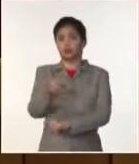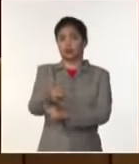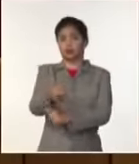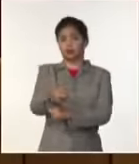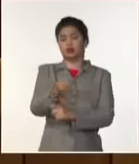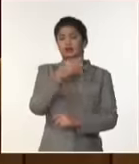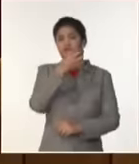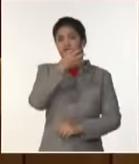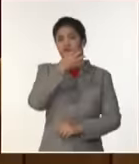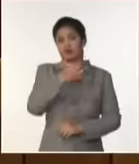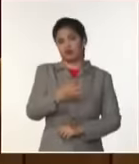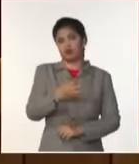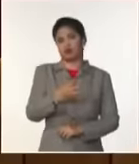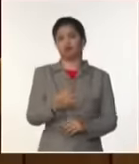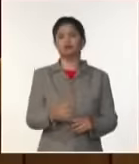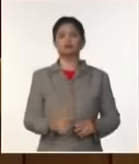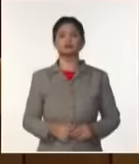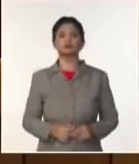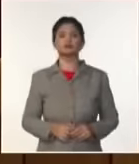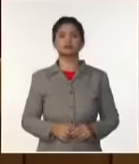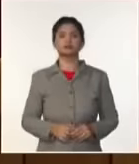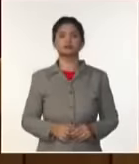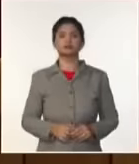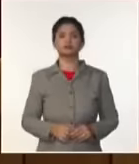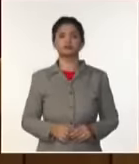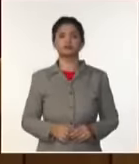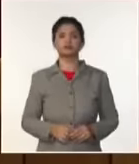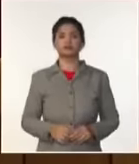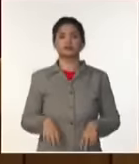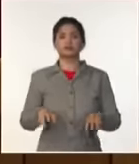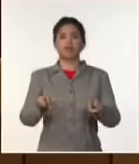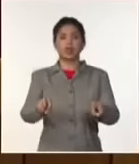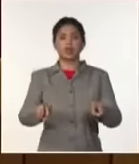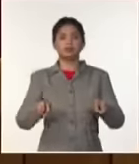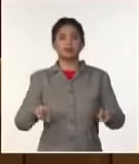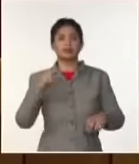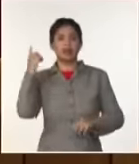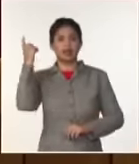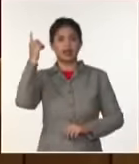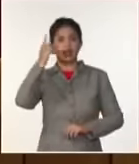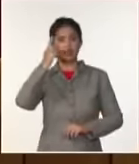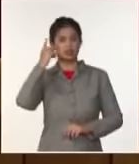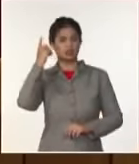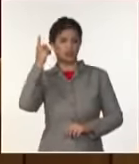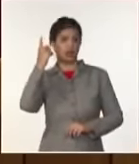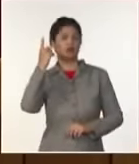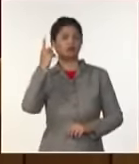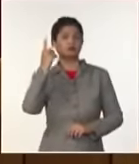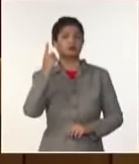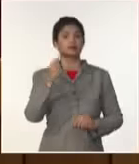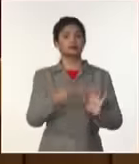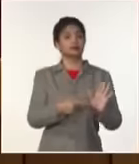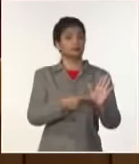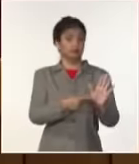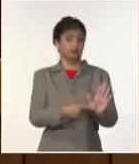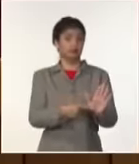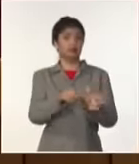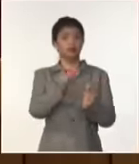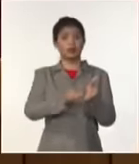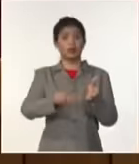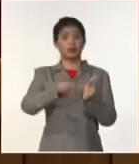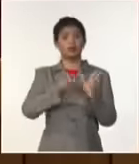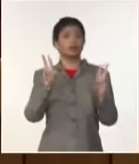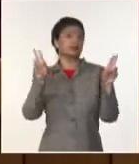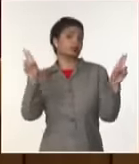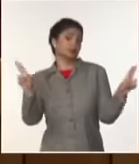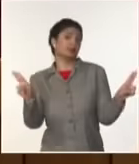Ruz. La Asamblea Nacional, suma y síntesis del país que somos, vota unánimemente casi todos